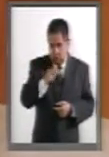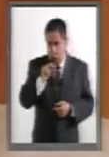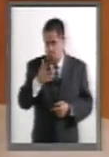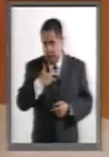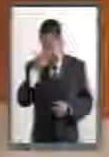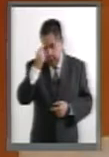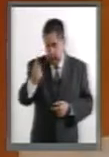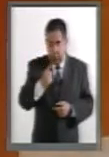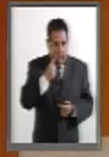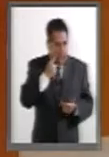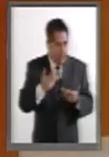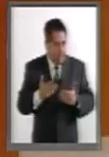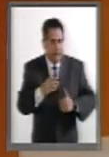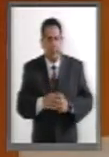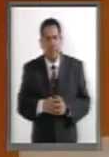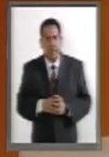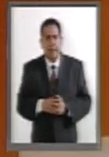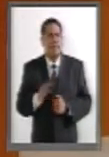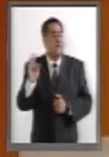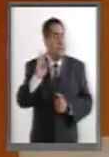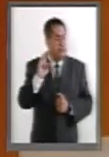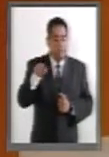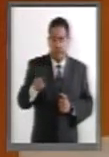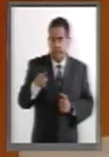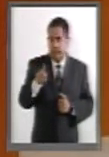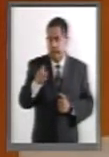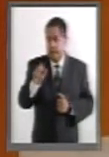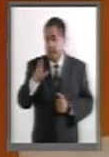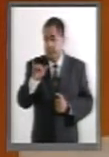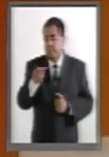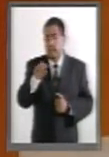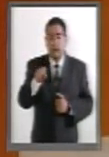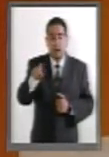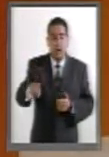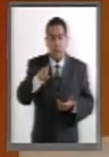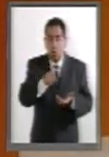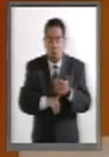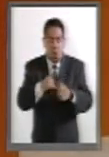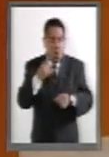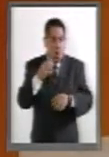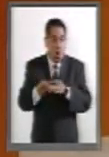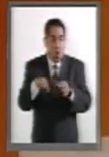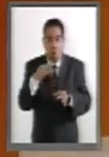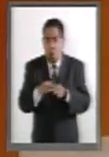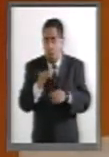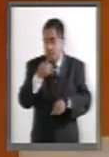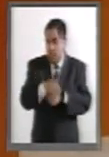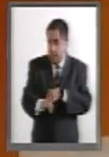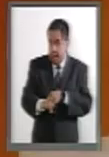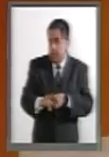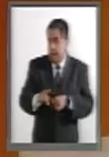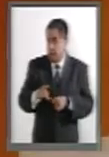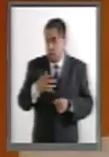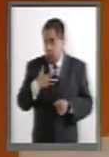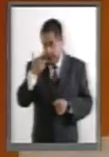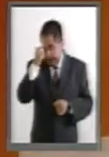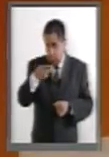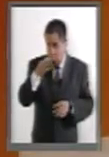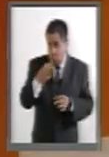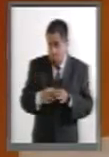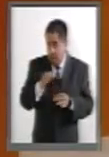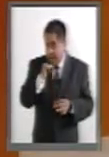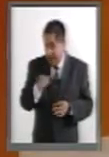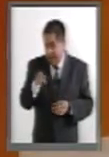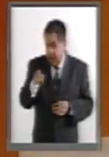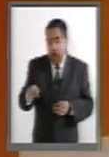no. Y para el caso de que el perito incida en un acto de incumplimiento a su cargo de forma injustificada, se